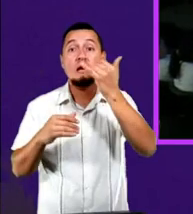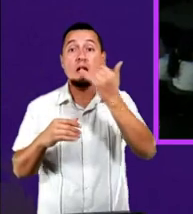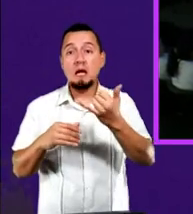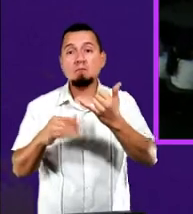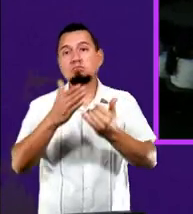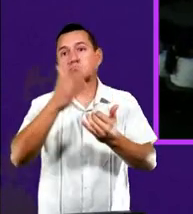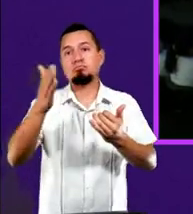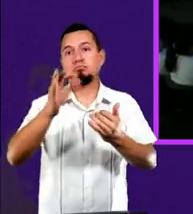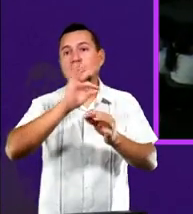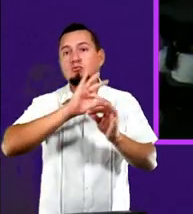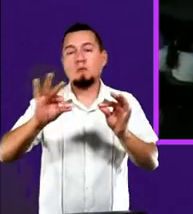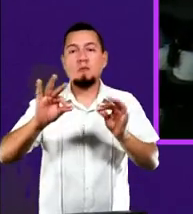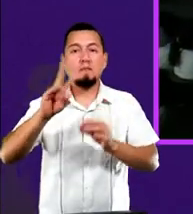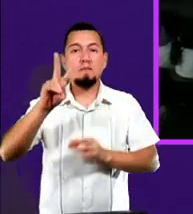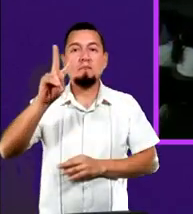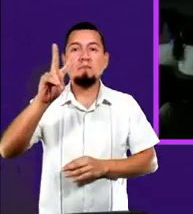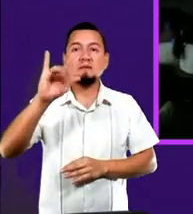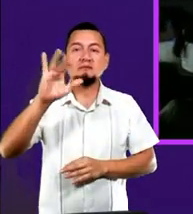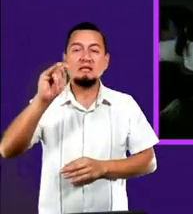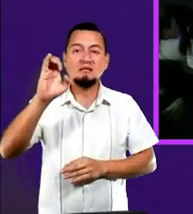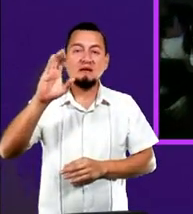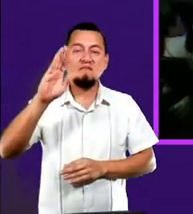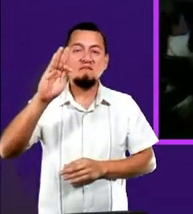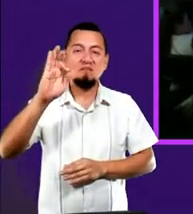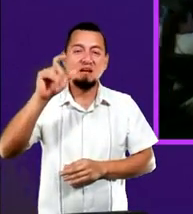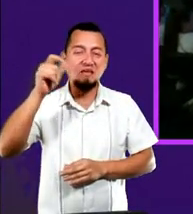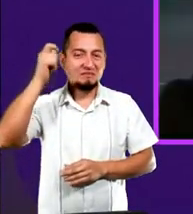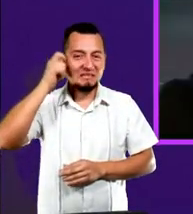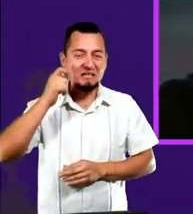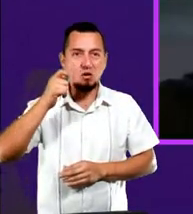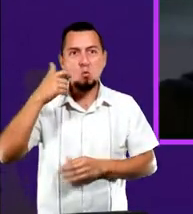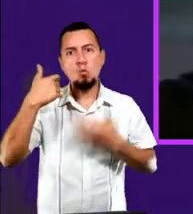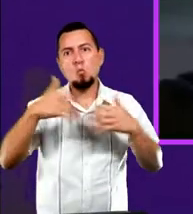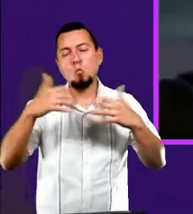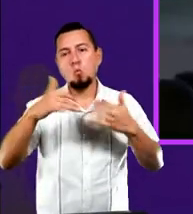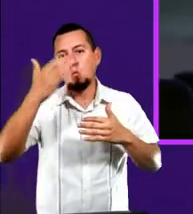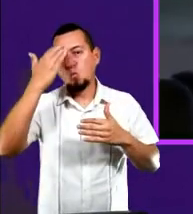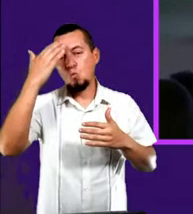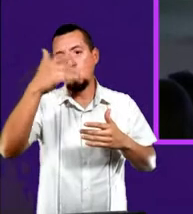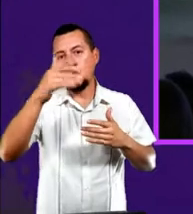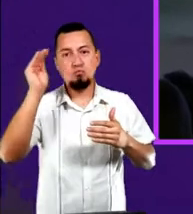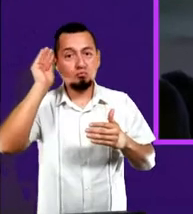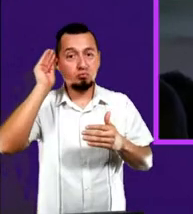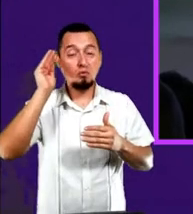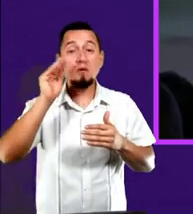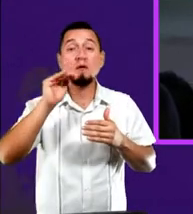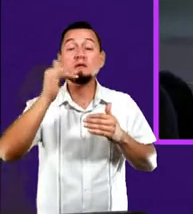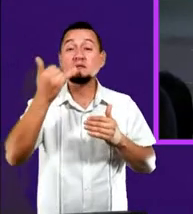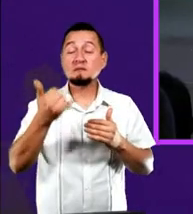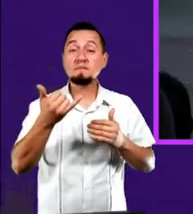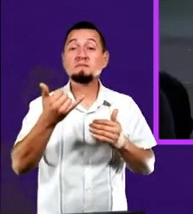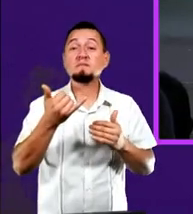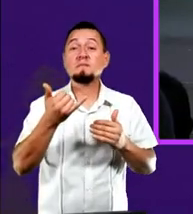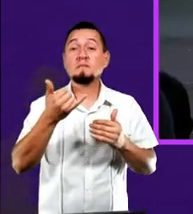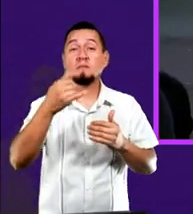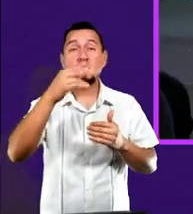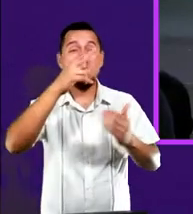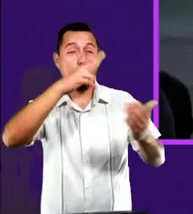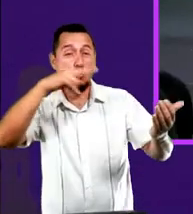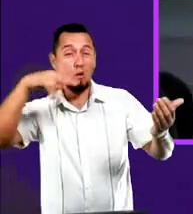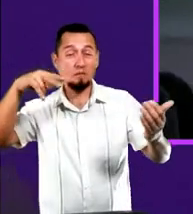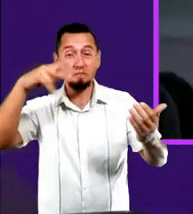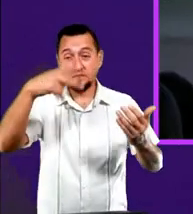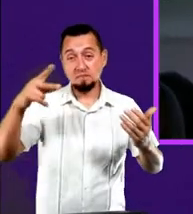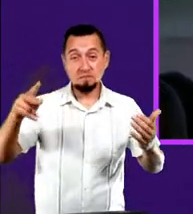La cumbre del muralismo en México, junto con David Alfaro Siqueiros y